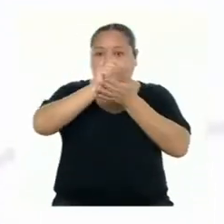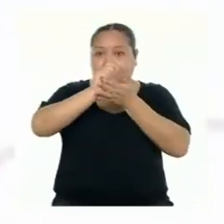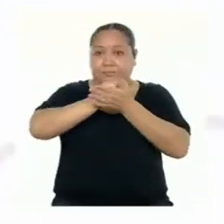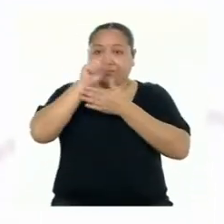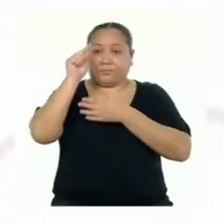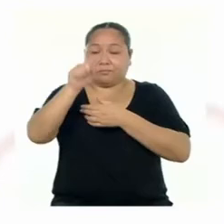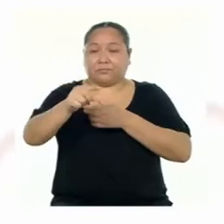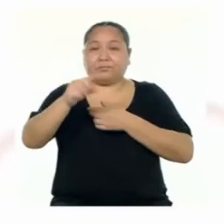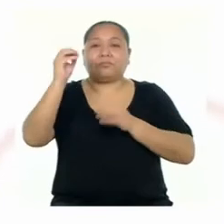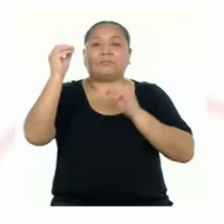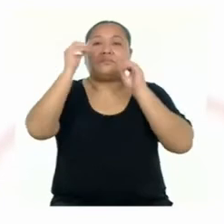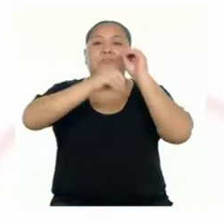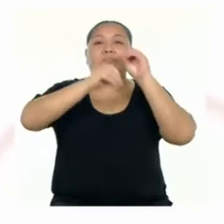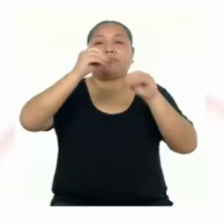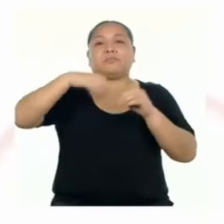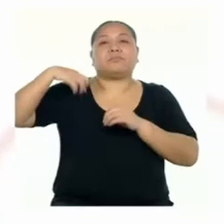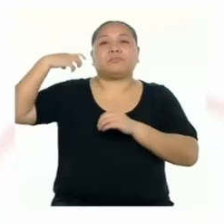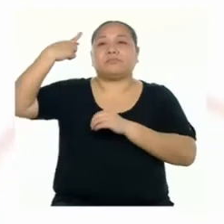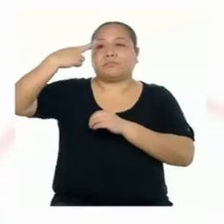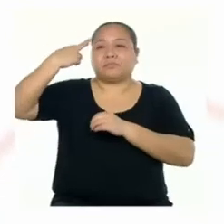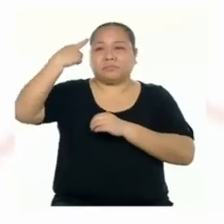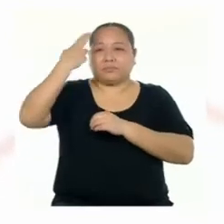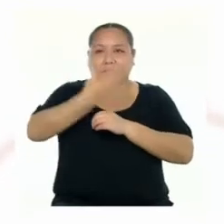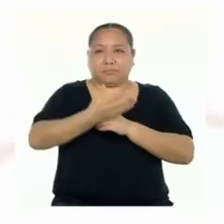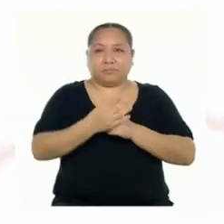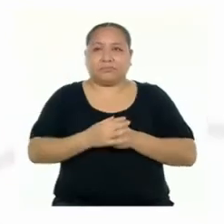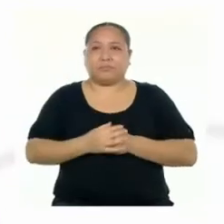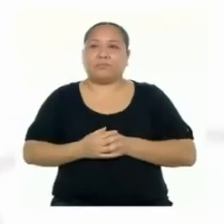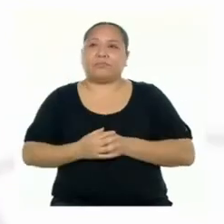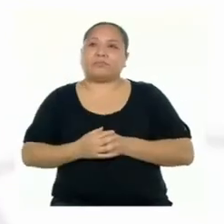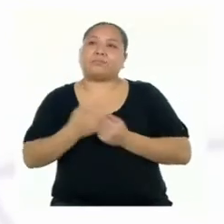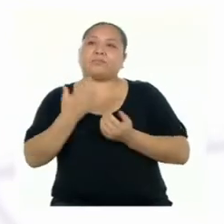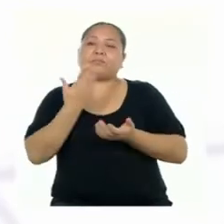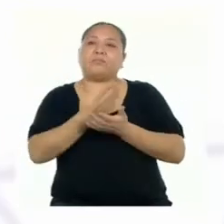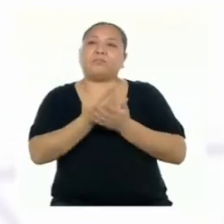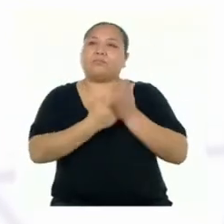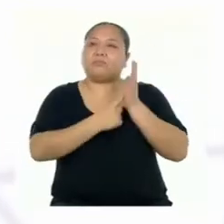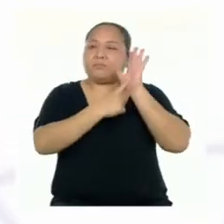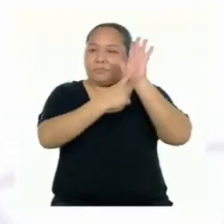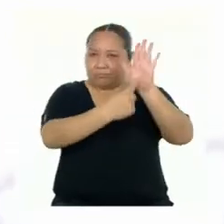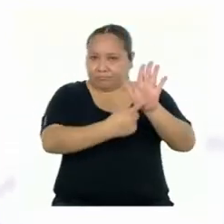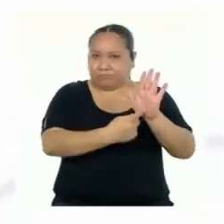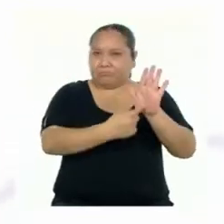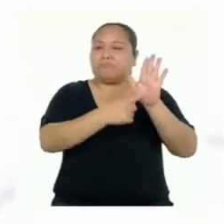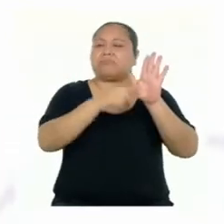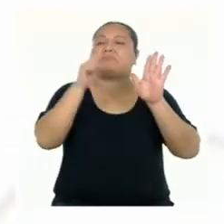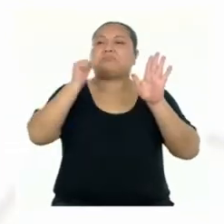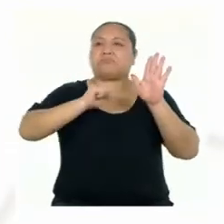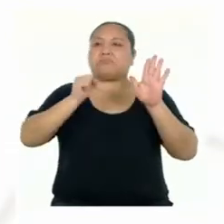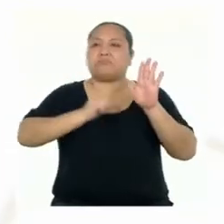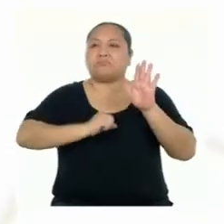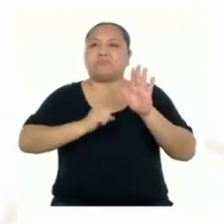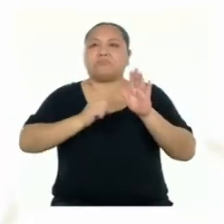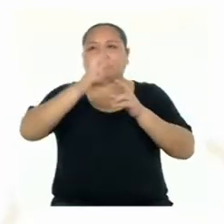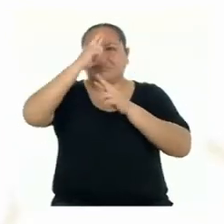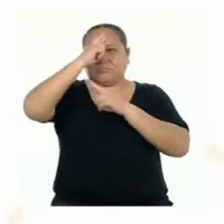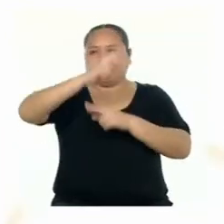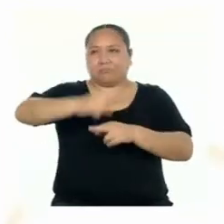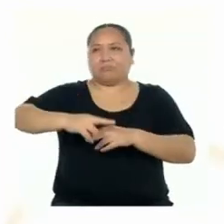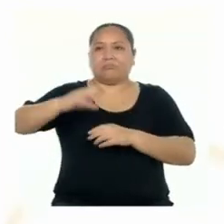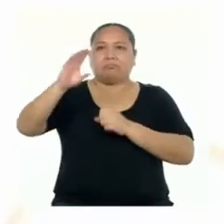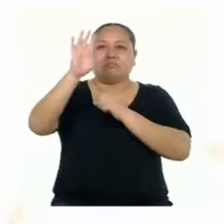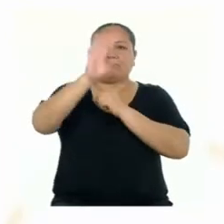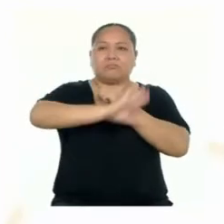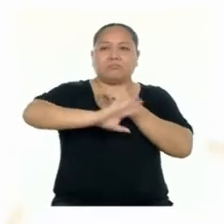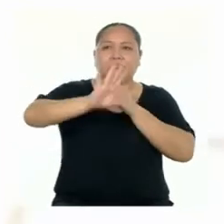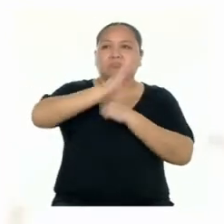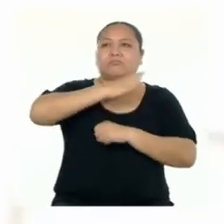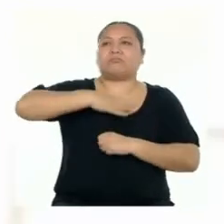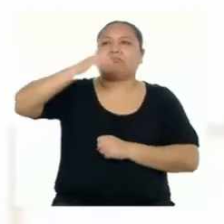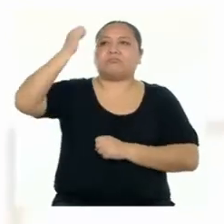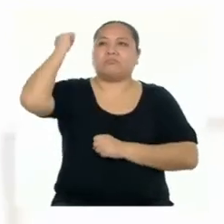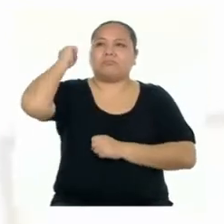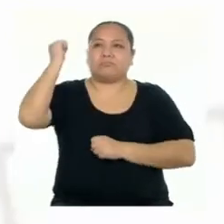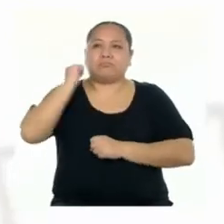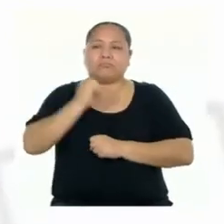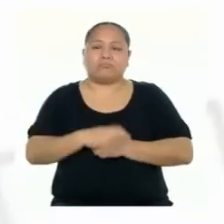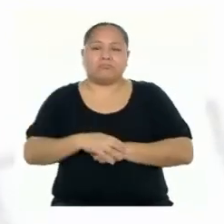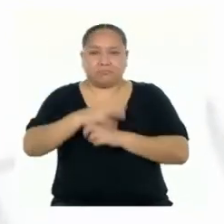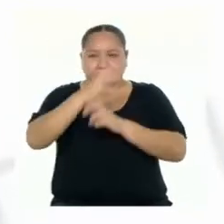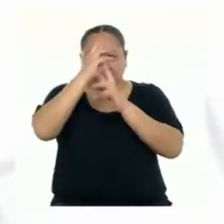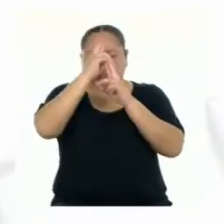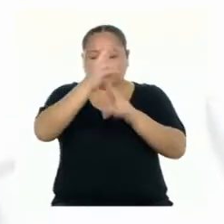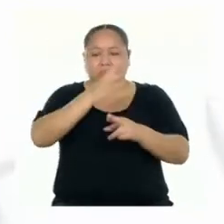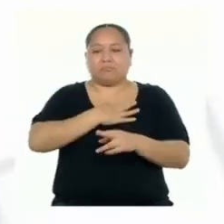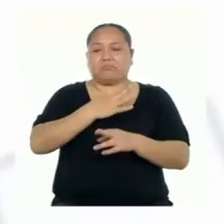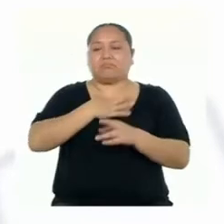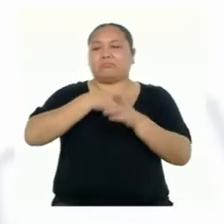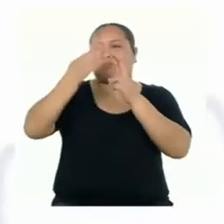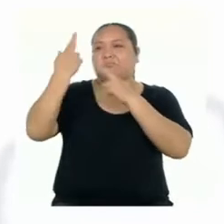contener tus reflexiones sobre lo siguiente. Demostré respeto y defendí mis derechos ante diversas situaciones. Cumplí mis deberes en